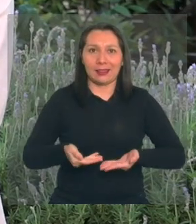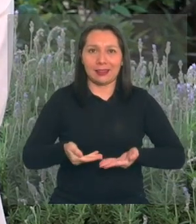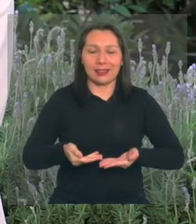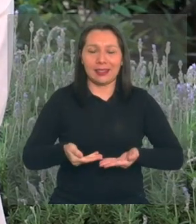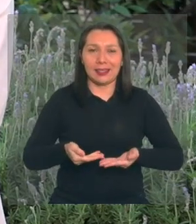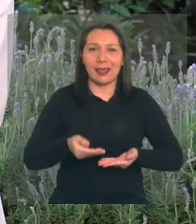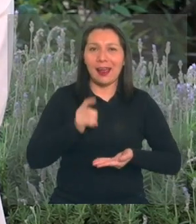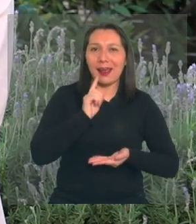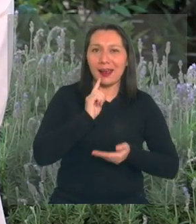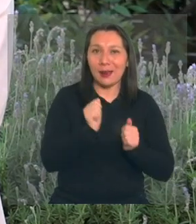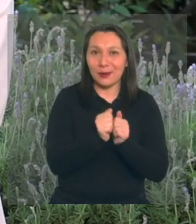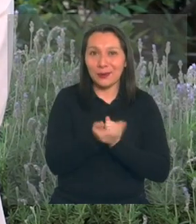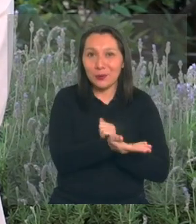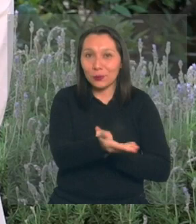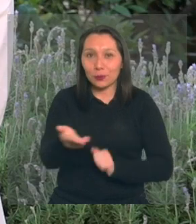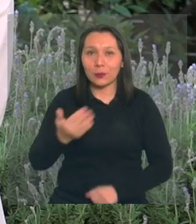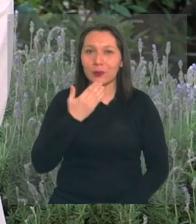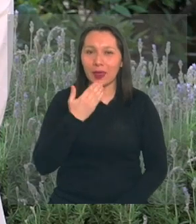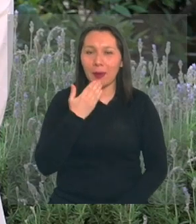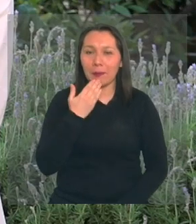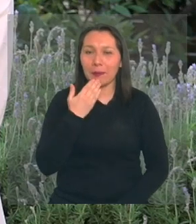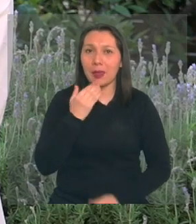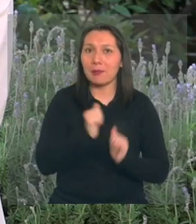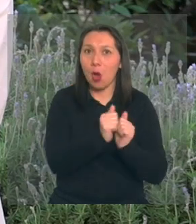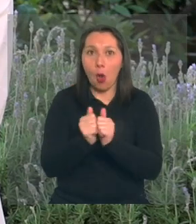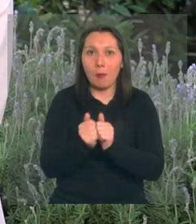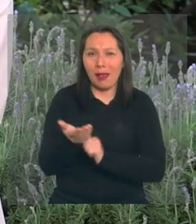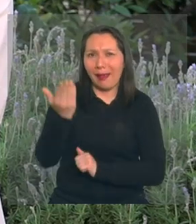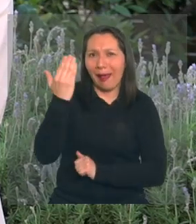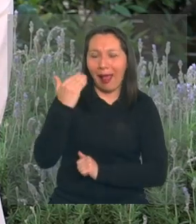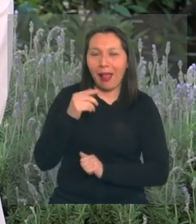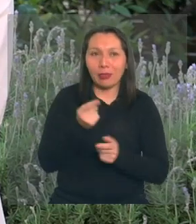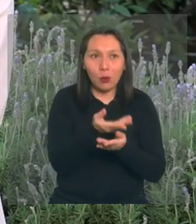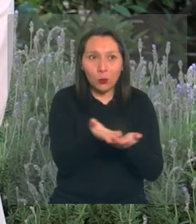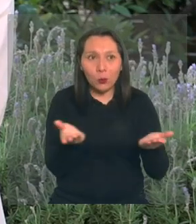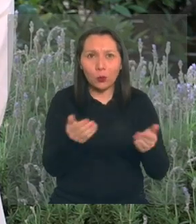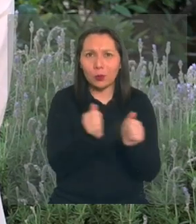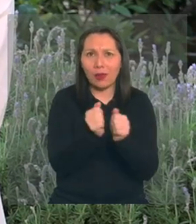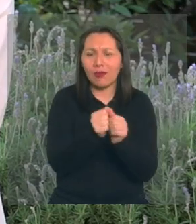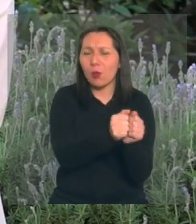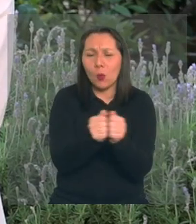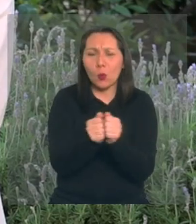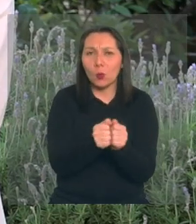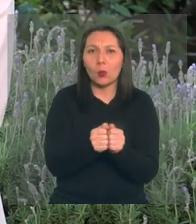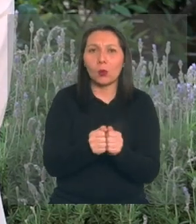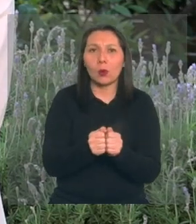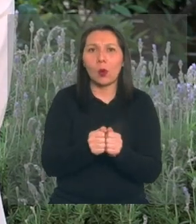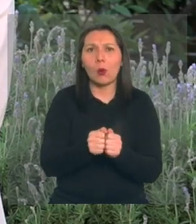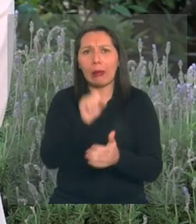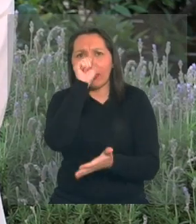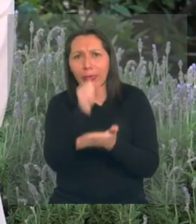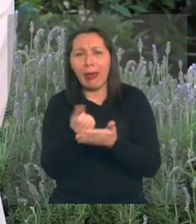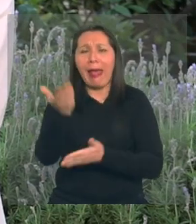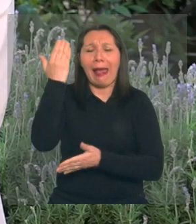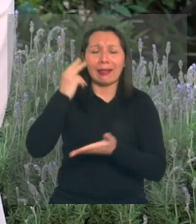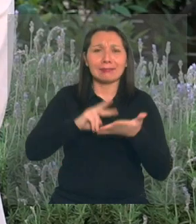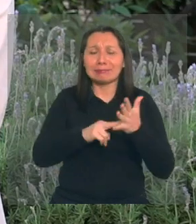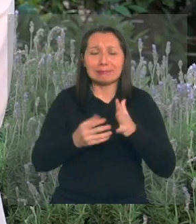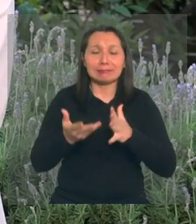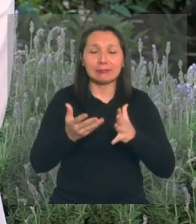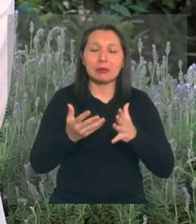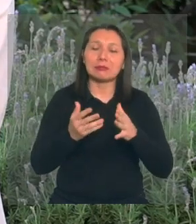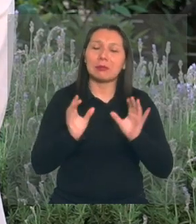de estar aquí con ustedes también, que fueron mis colegas, con quien trabajamos juntos, con quien nos pegamos plantones.